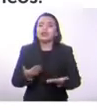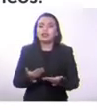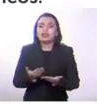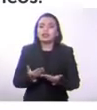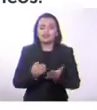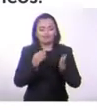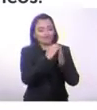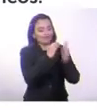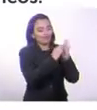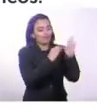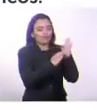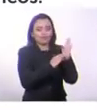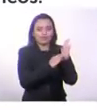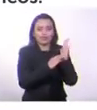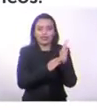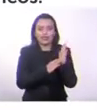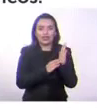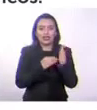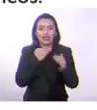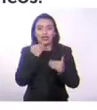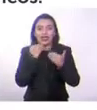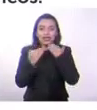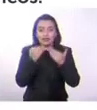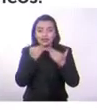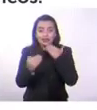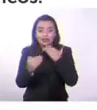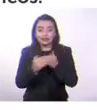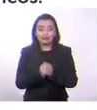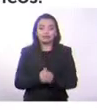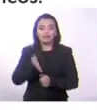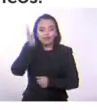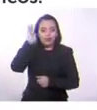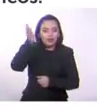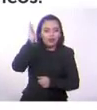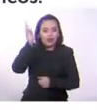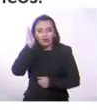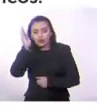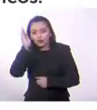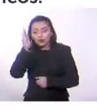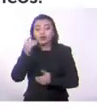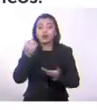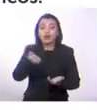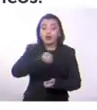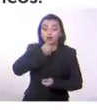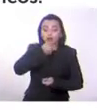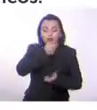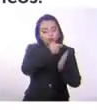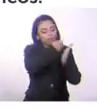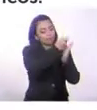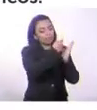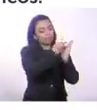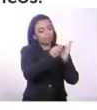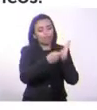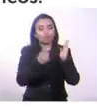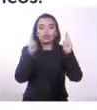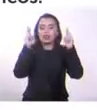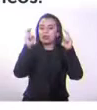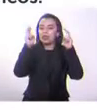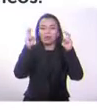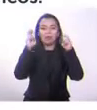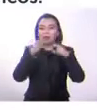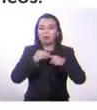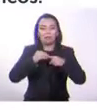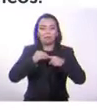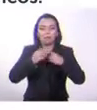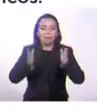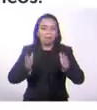tema determinado, con la finalidad de dar a conocer o informar una serie de hechos, datos o conceptos específicos. En